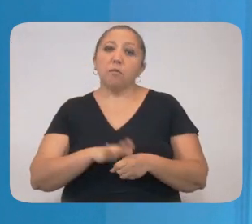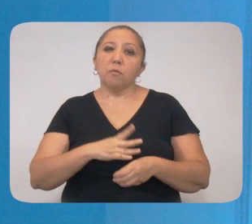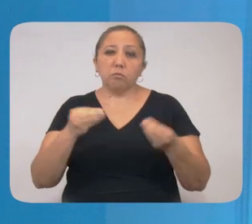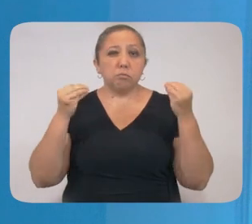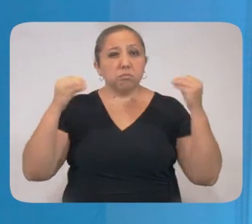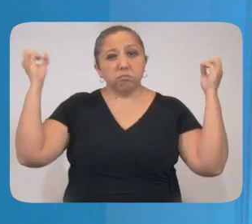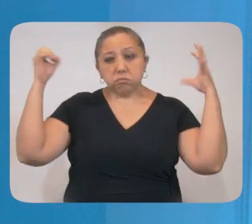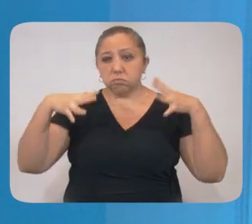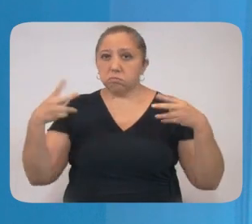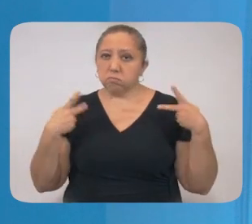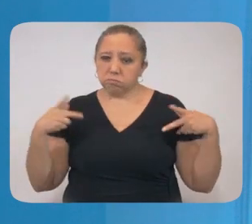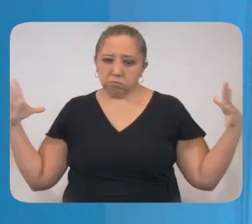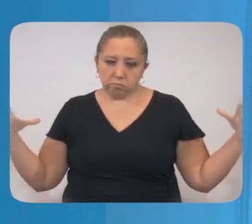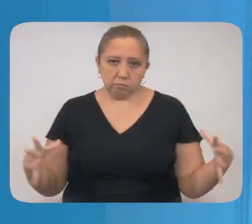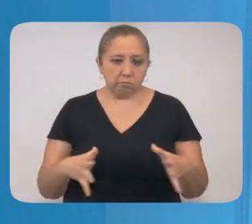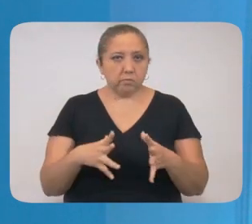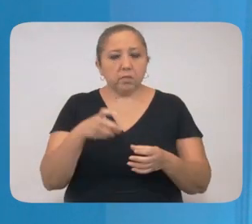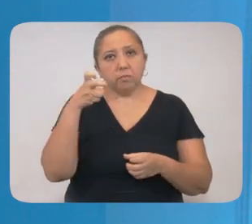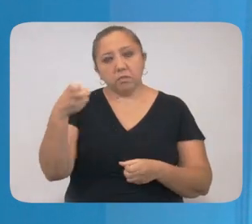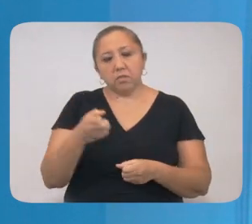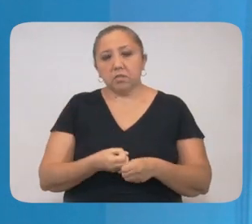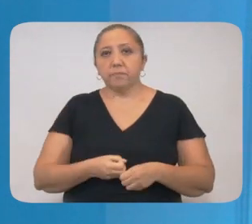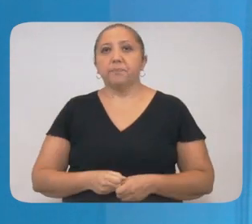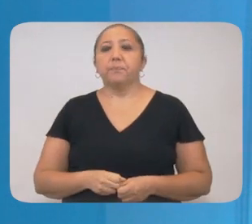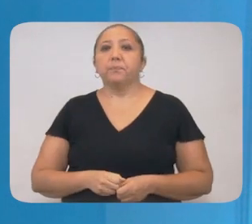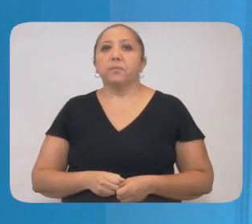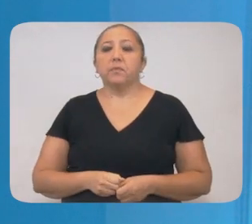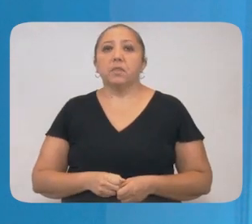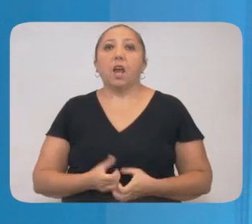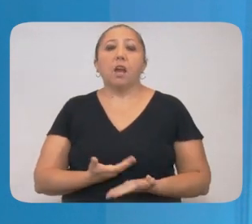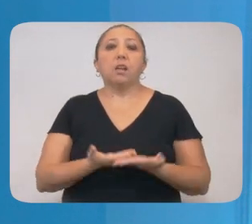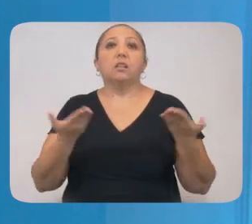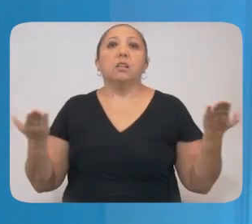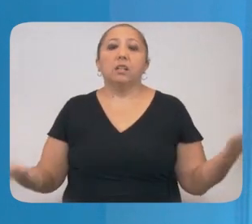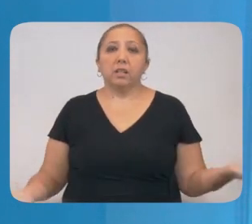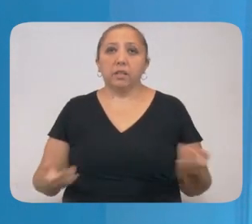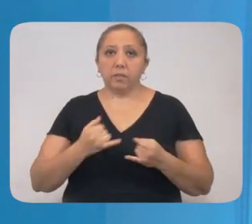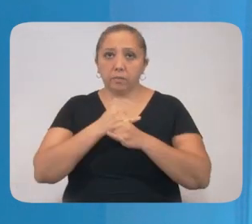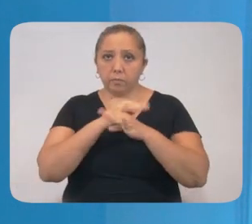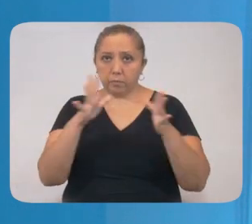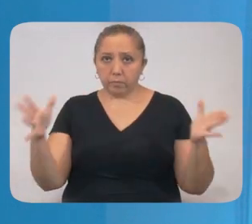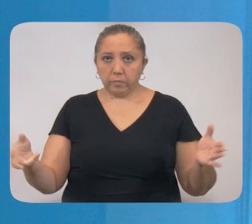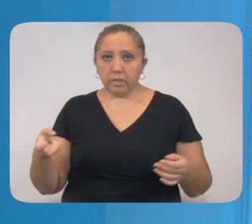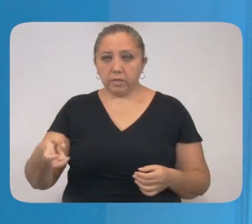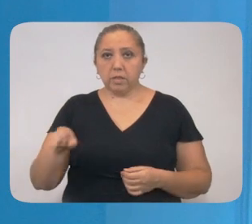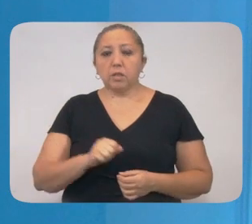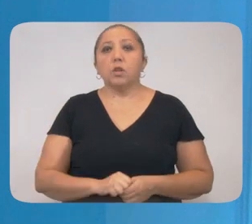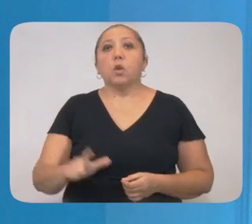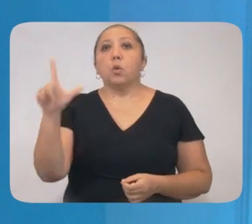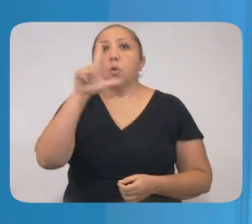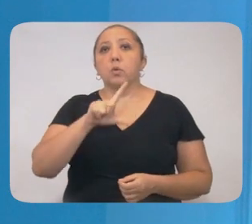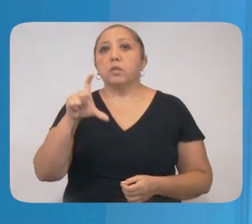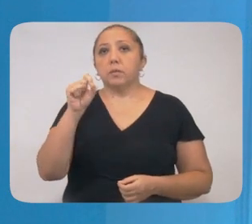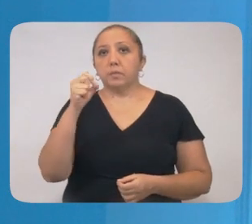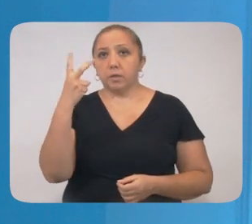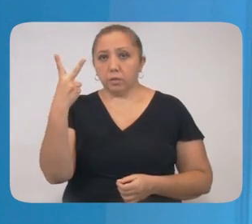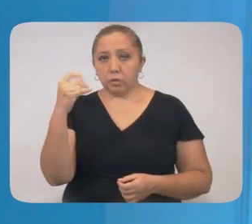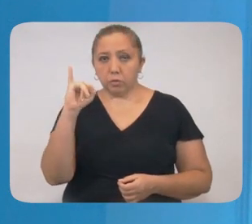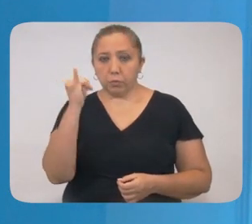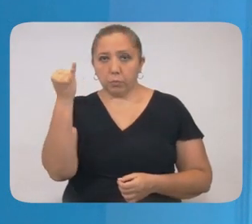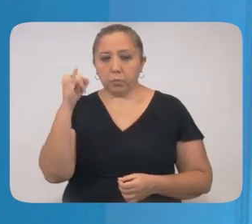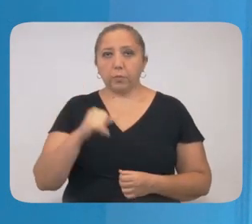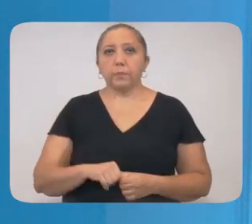la intensa movilidad que provocó esa contingencia. A continuación, el parte médico de este lunes 22 de